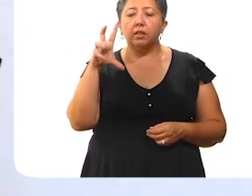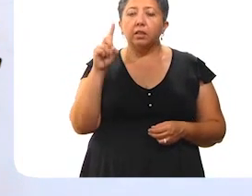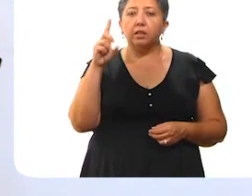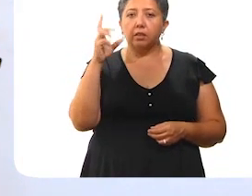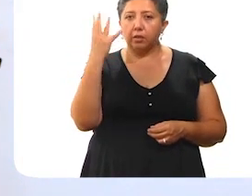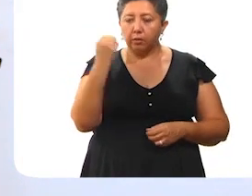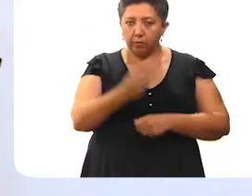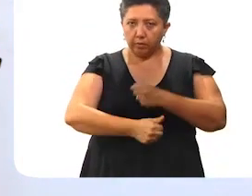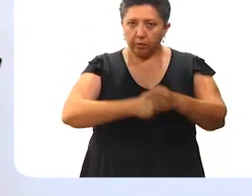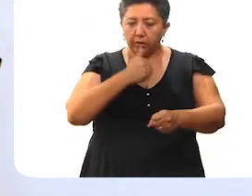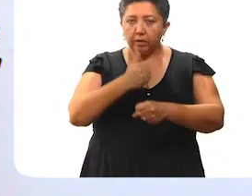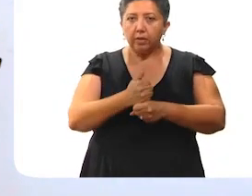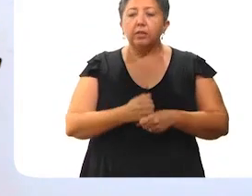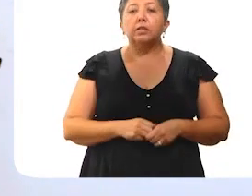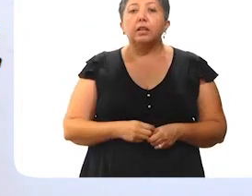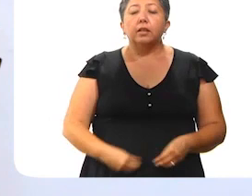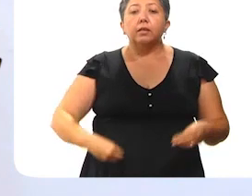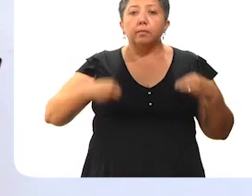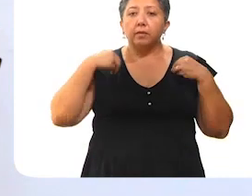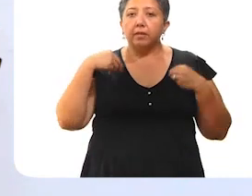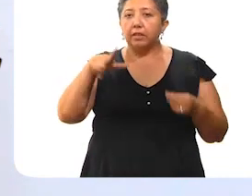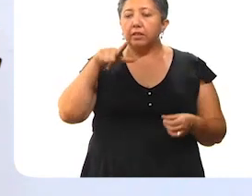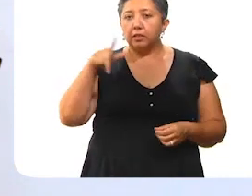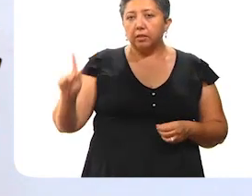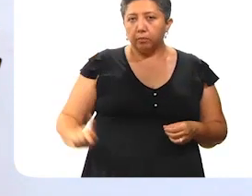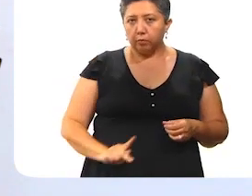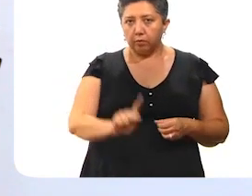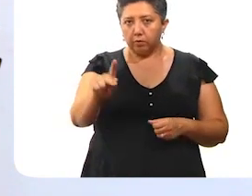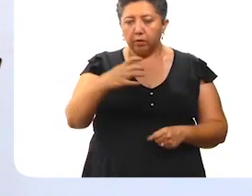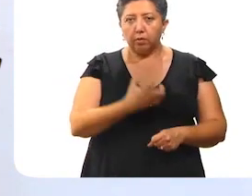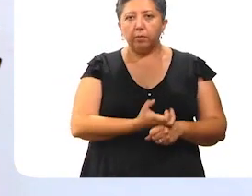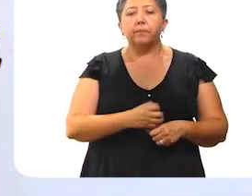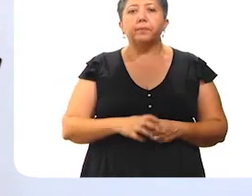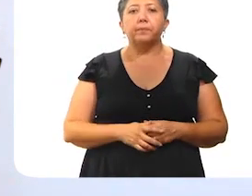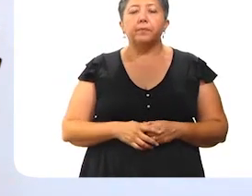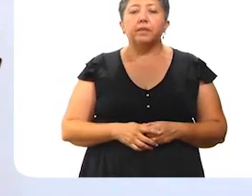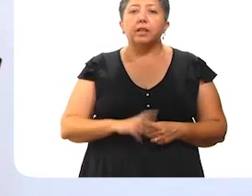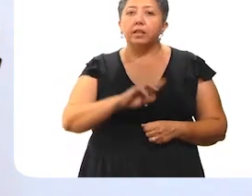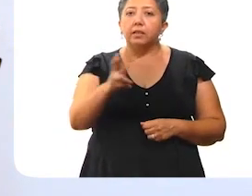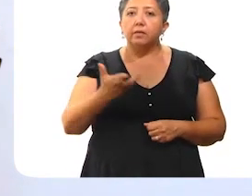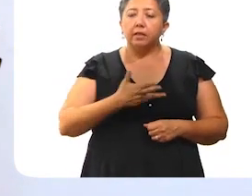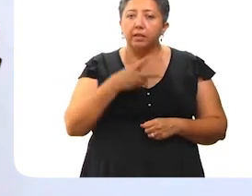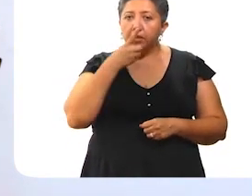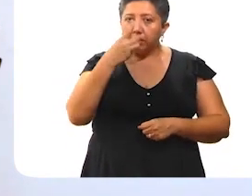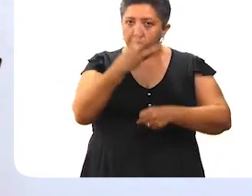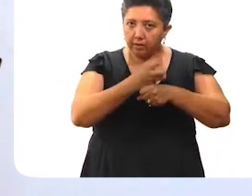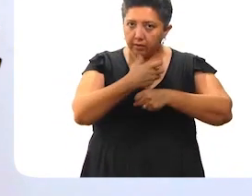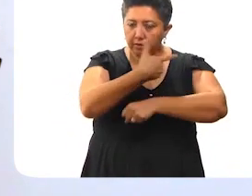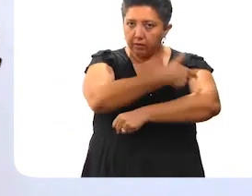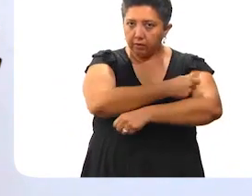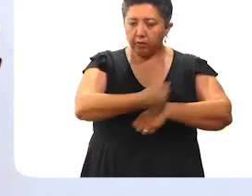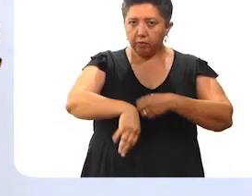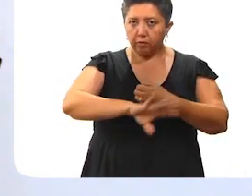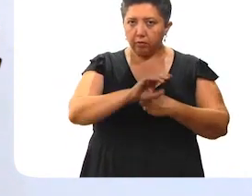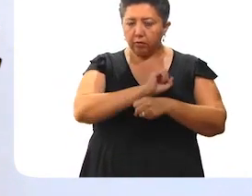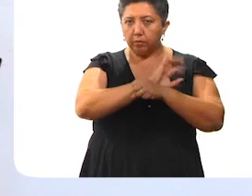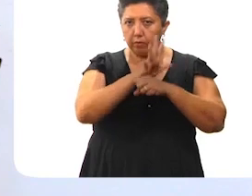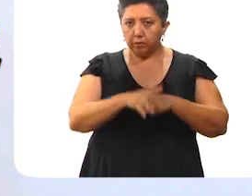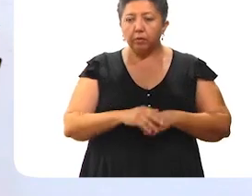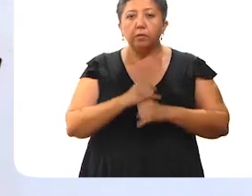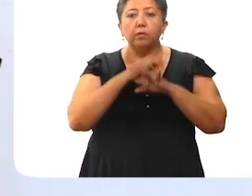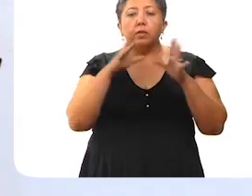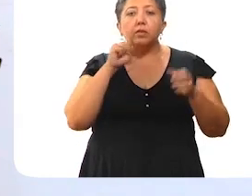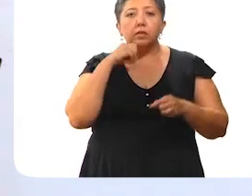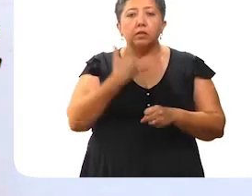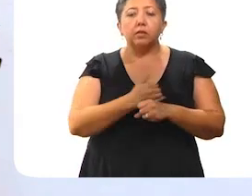30 a 39 años de edad que viven en 17 municipios del interior del estado recibirán la dosis de refuerzo contra el coronavirus,